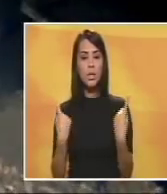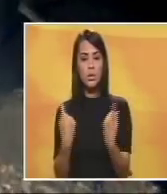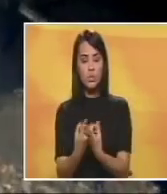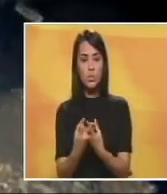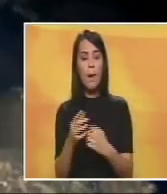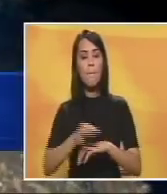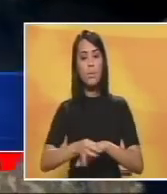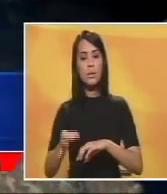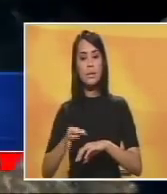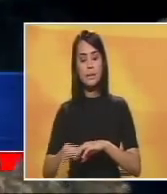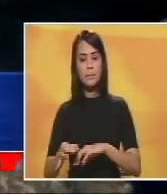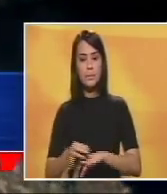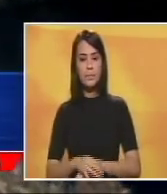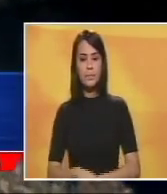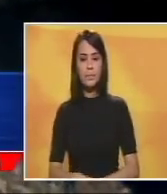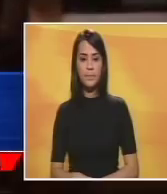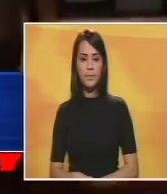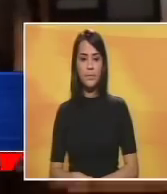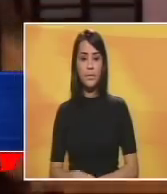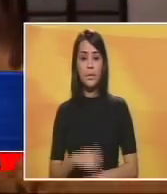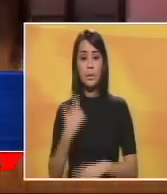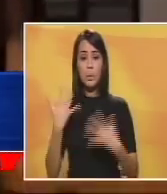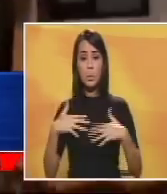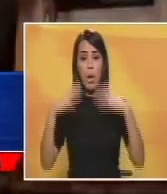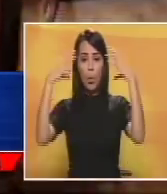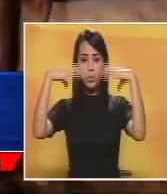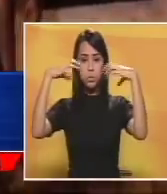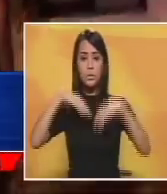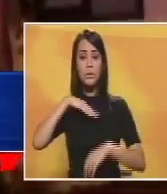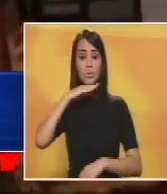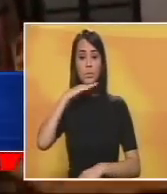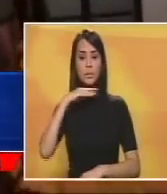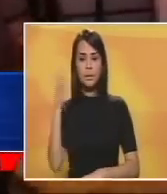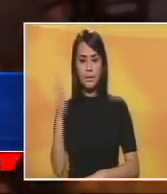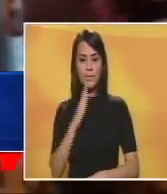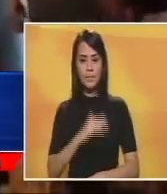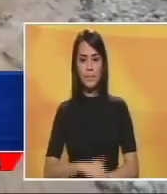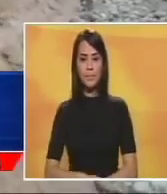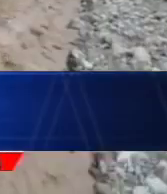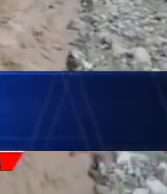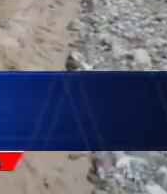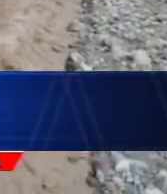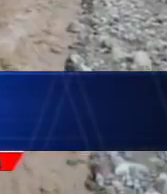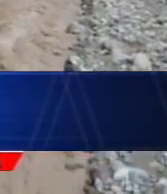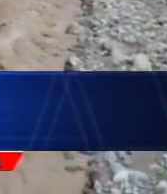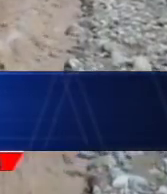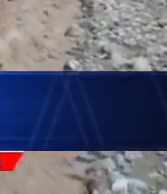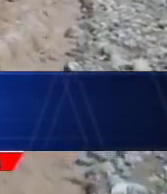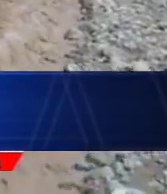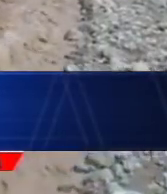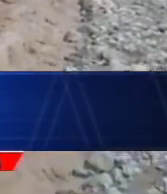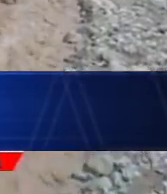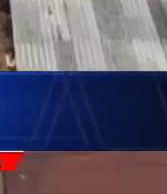de país suramericano por fuertes inundaciones. los detalles en breve, no se aparten.